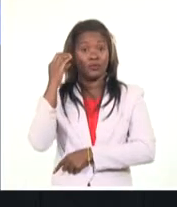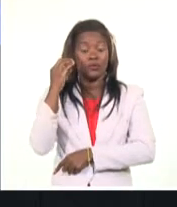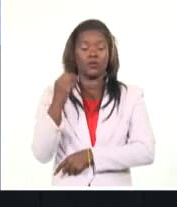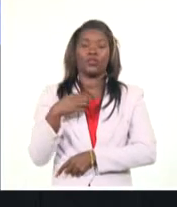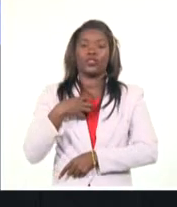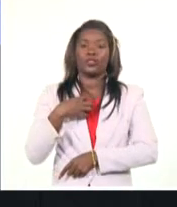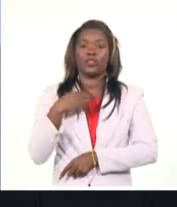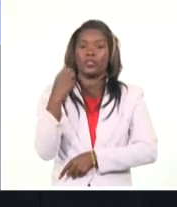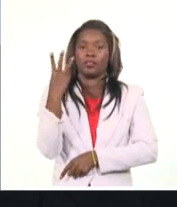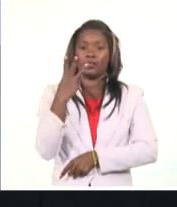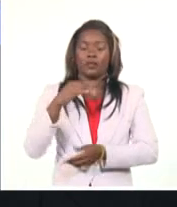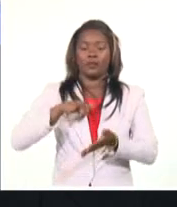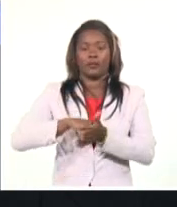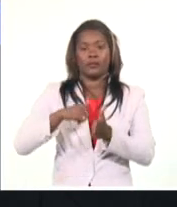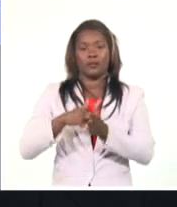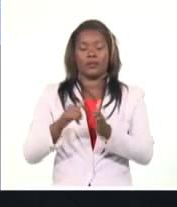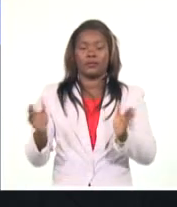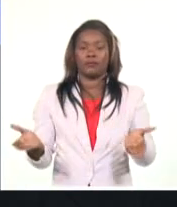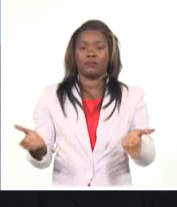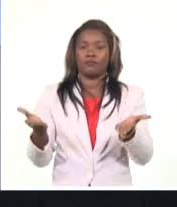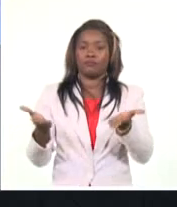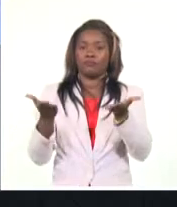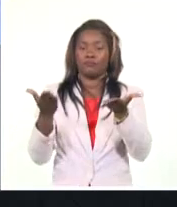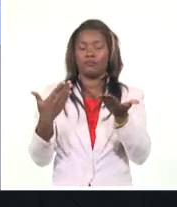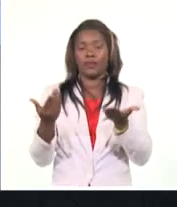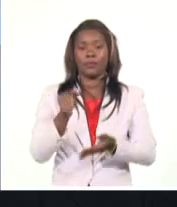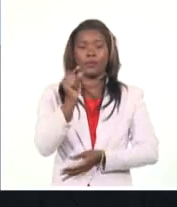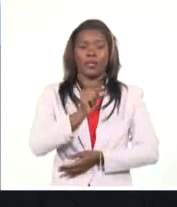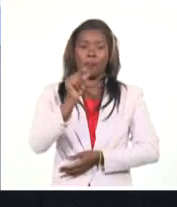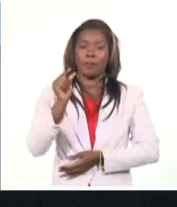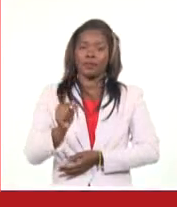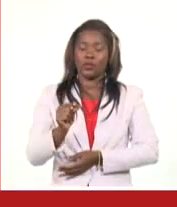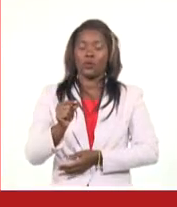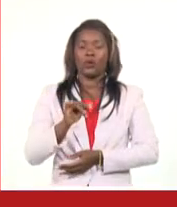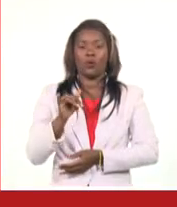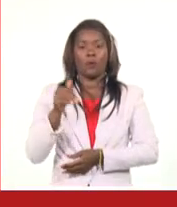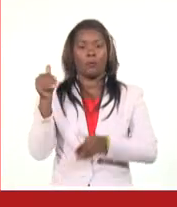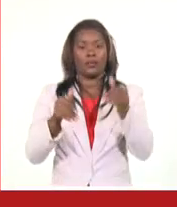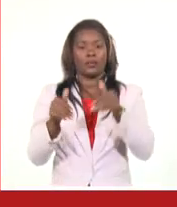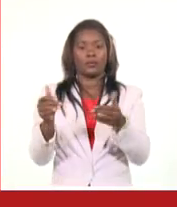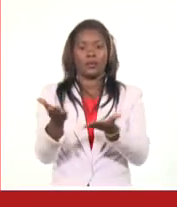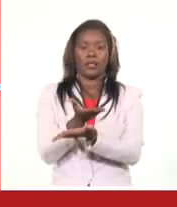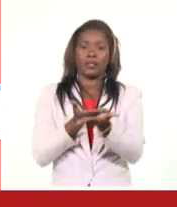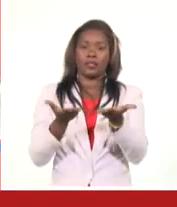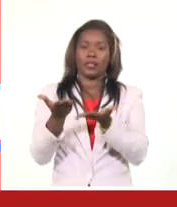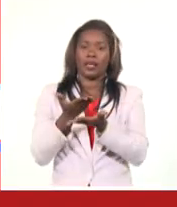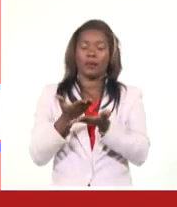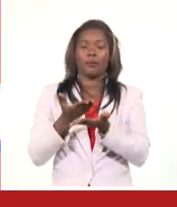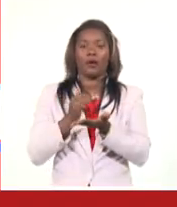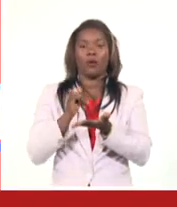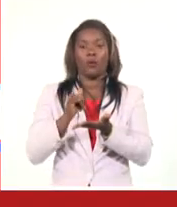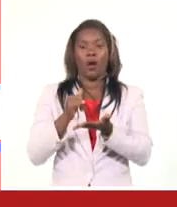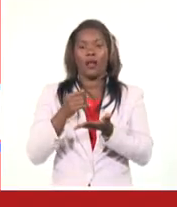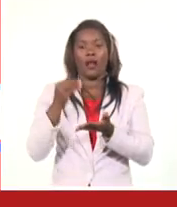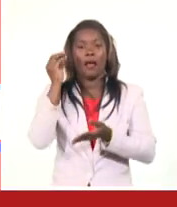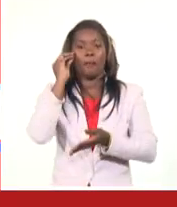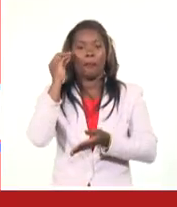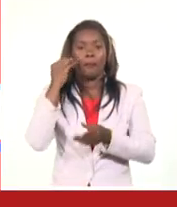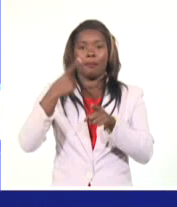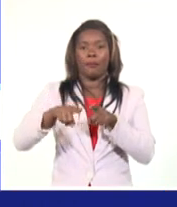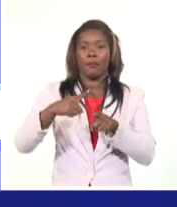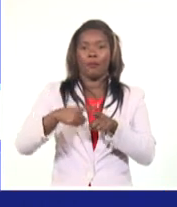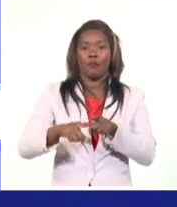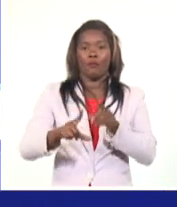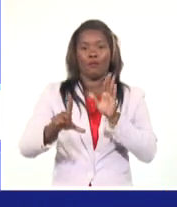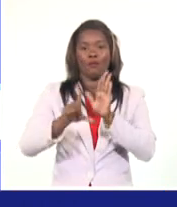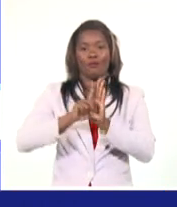para promover la participación ciudadana en este proceso y contribuir a la cultura jurídica. El sitio web del Parlamento cubano